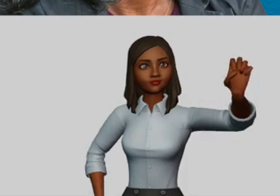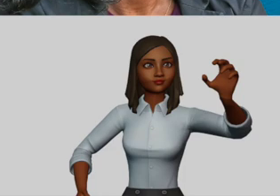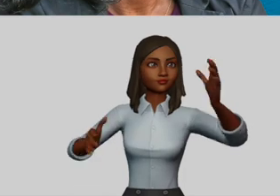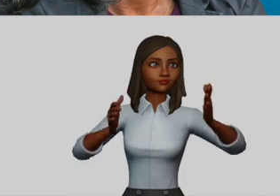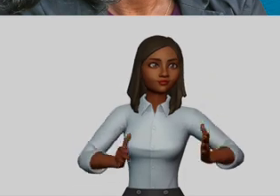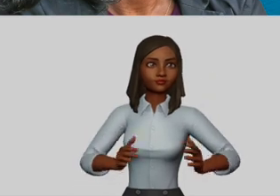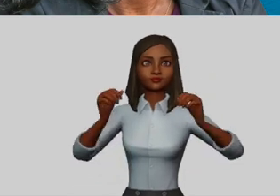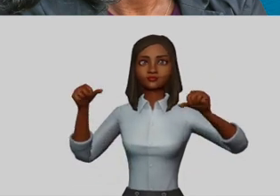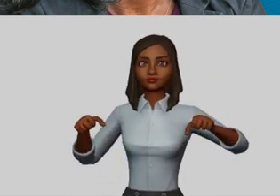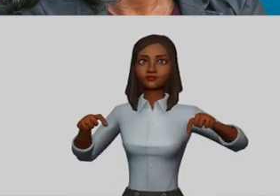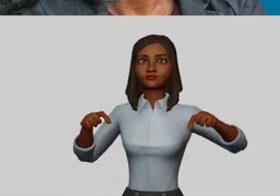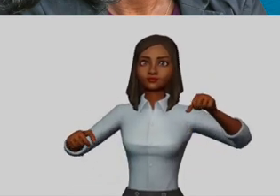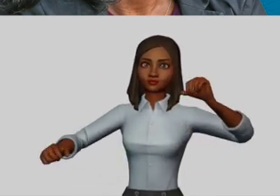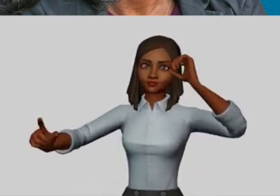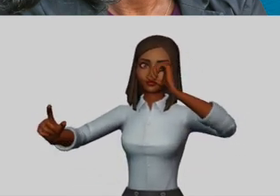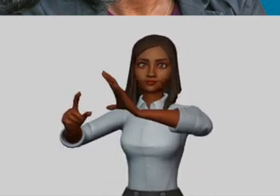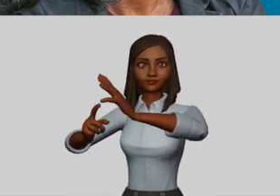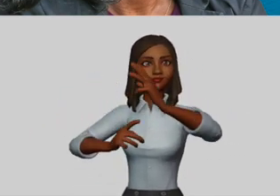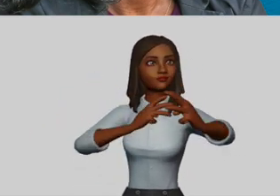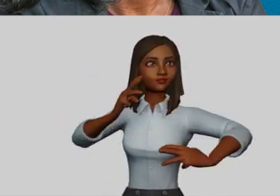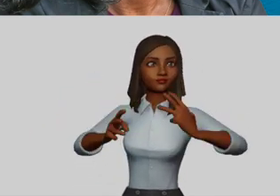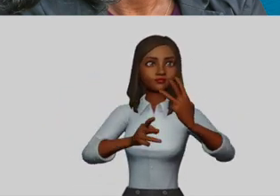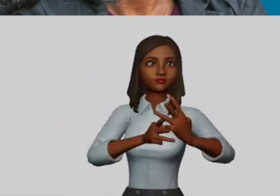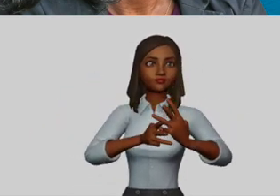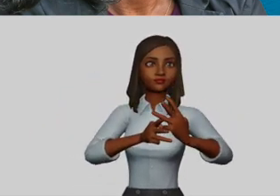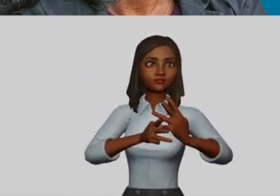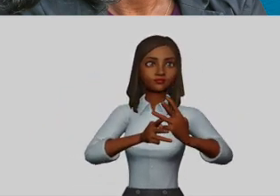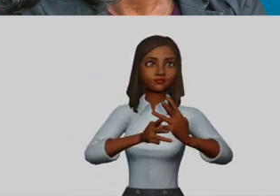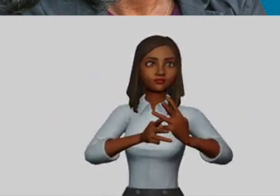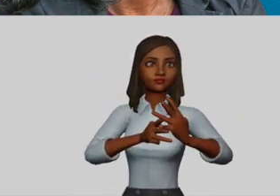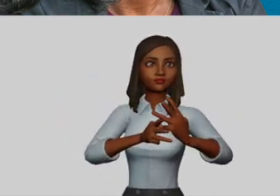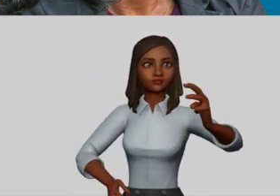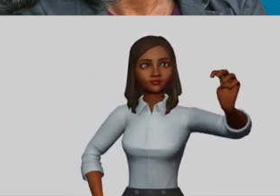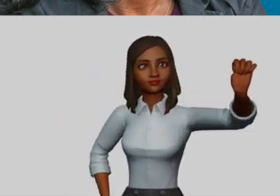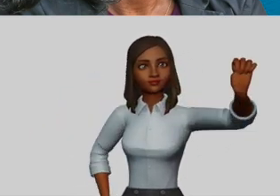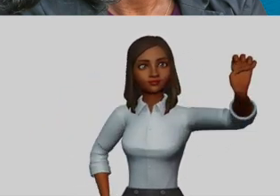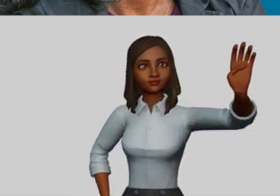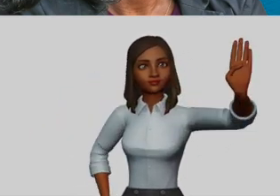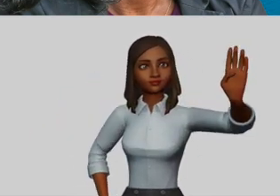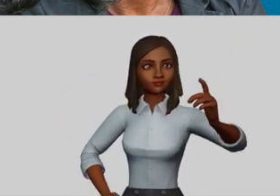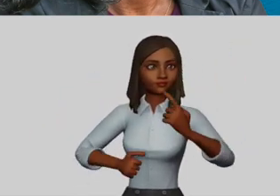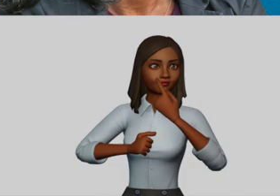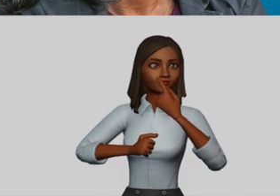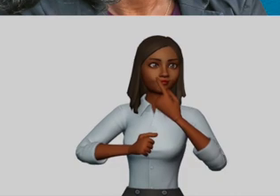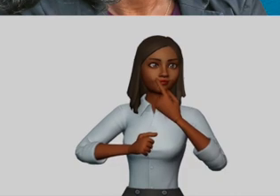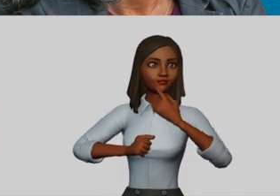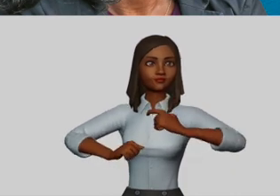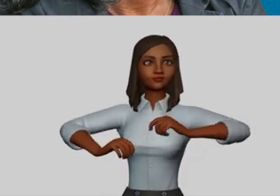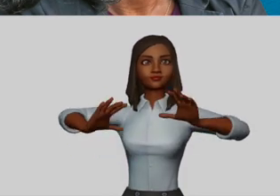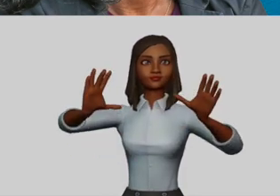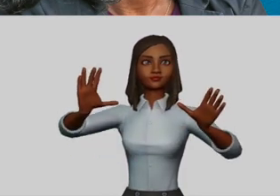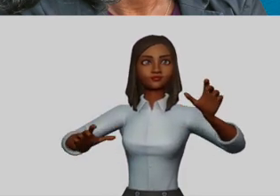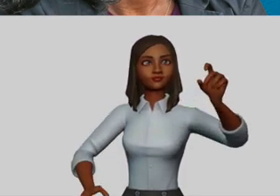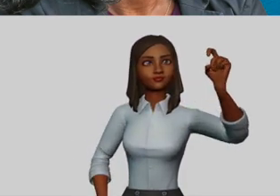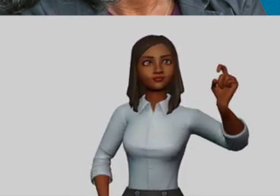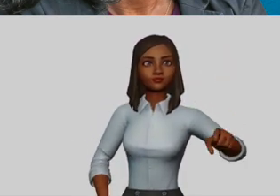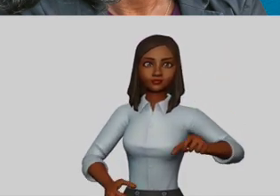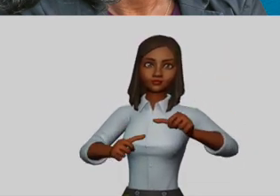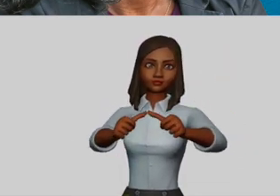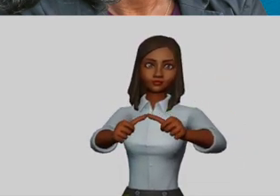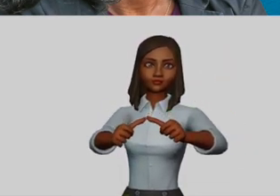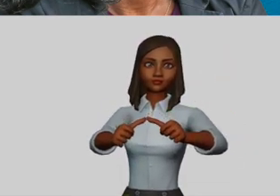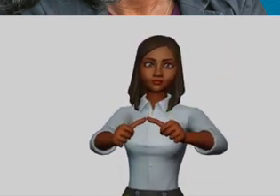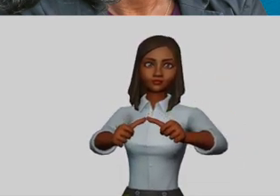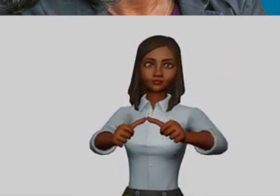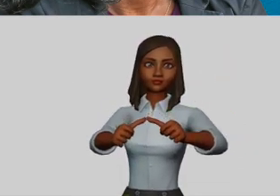Pero resulta que hay muchas organizaciones e instituciones que no tienen ese recurso. Uh-huh. Entonces nosotros queremos tener ese recurso porque